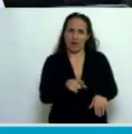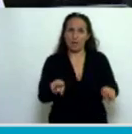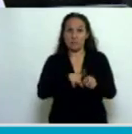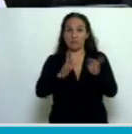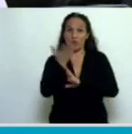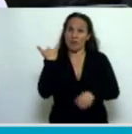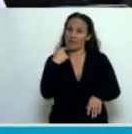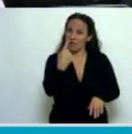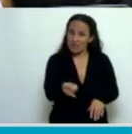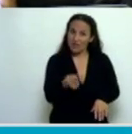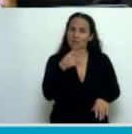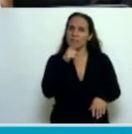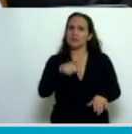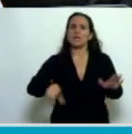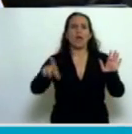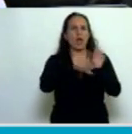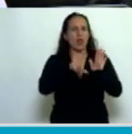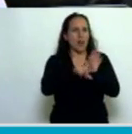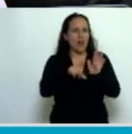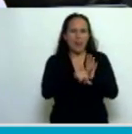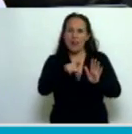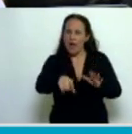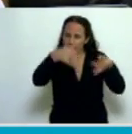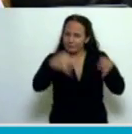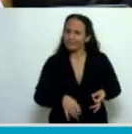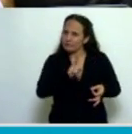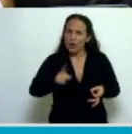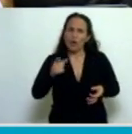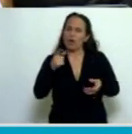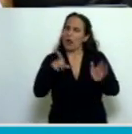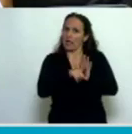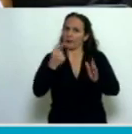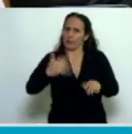anteriormente, creo que esta ley es irrelevante, es costosa,